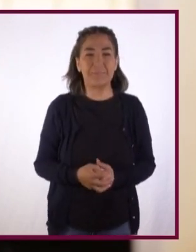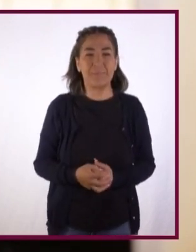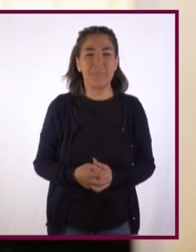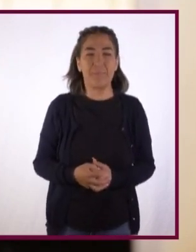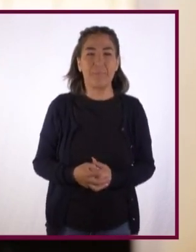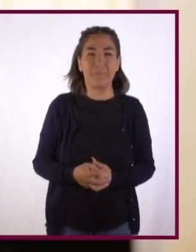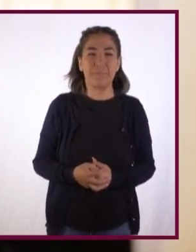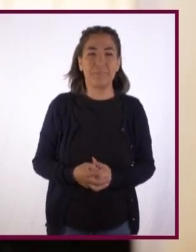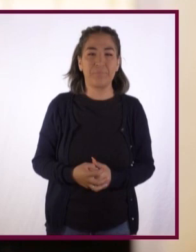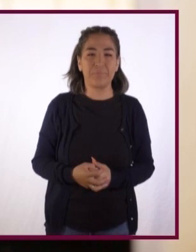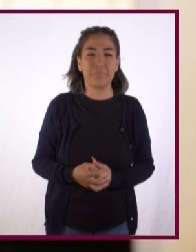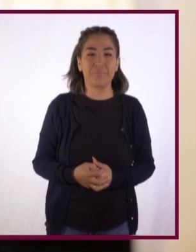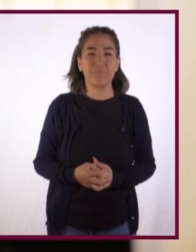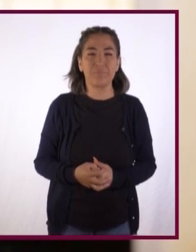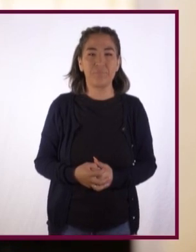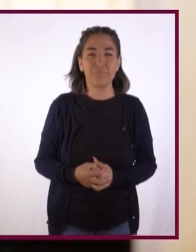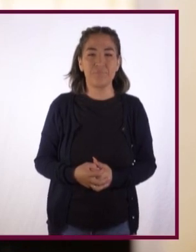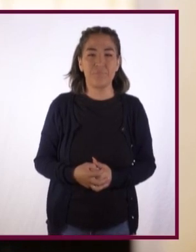la cuestión de la